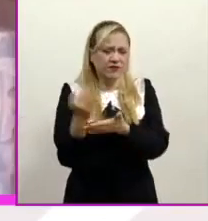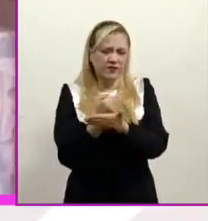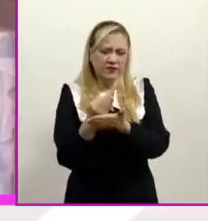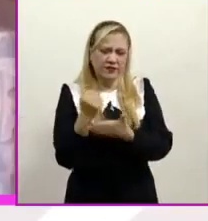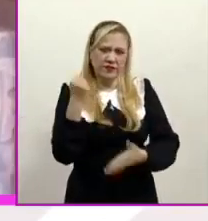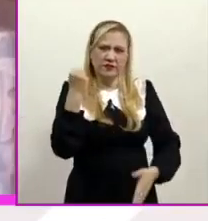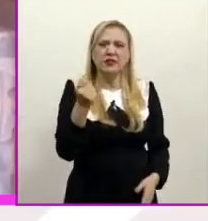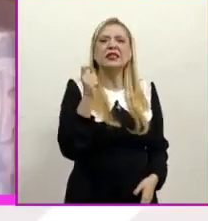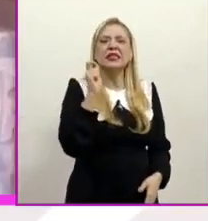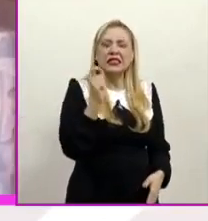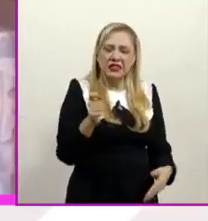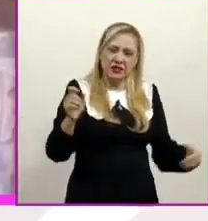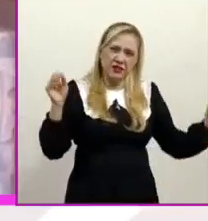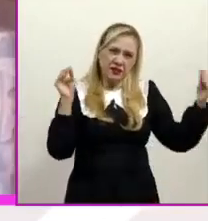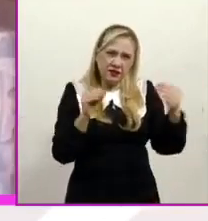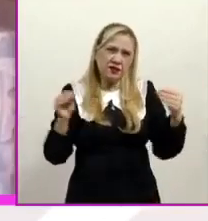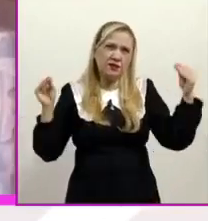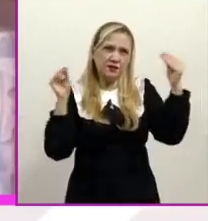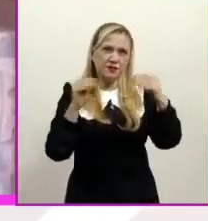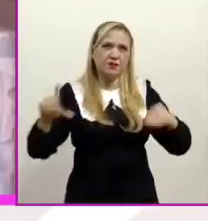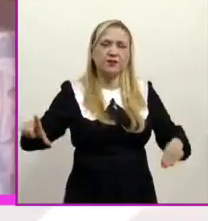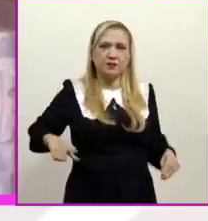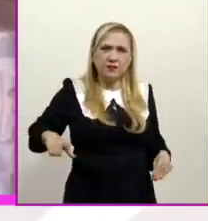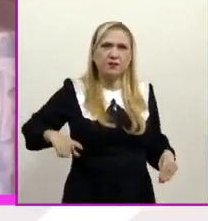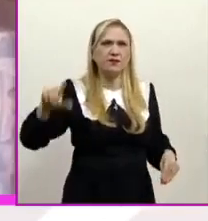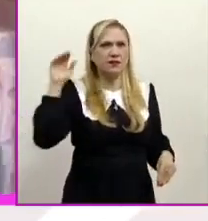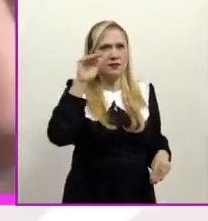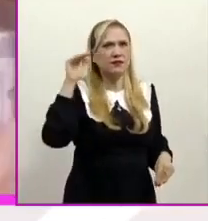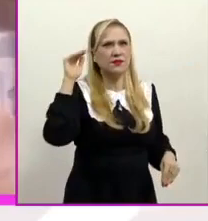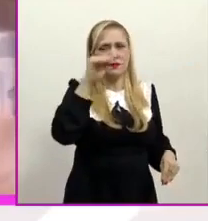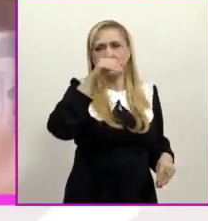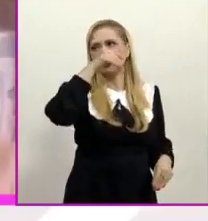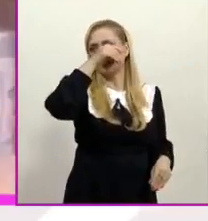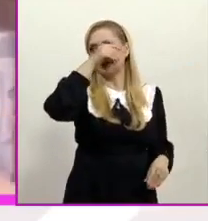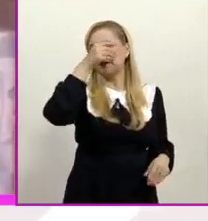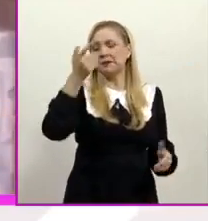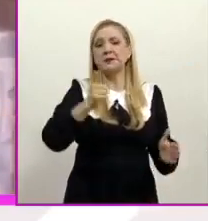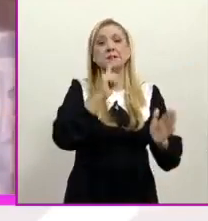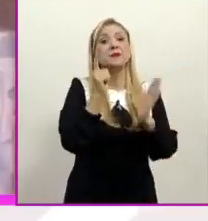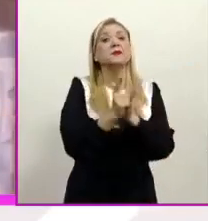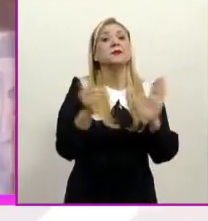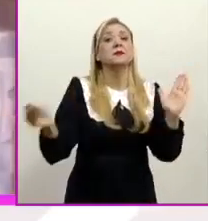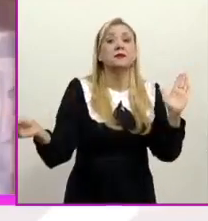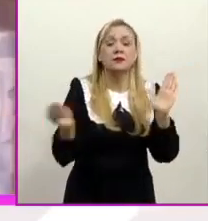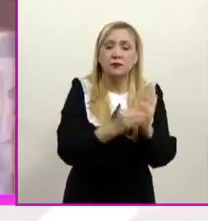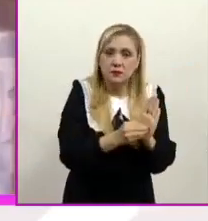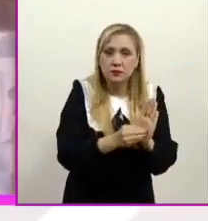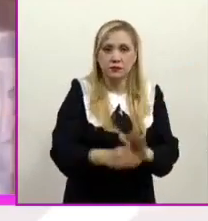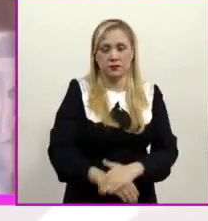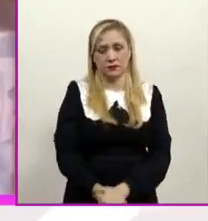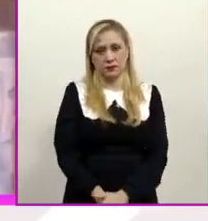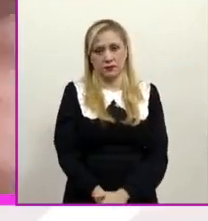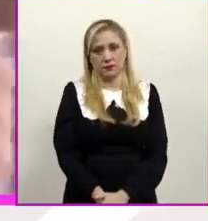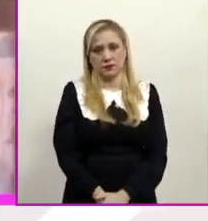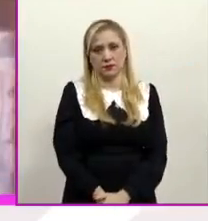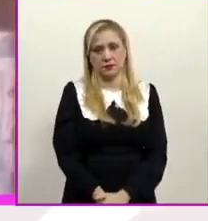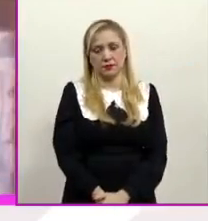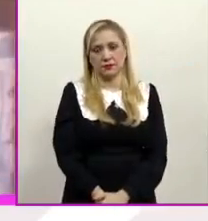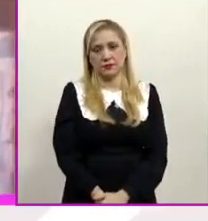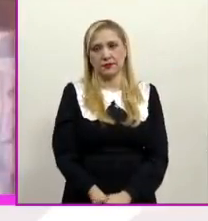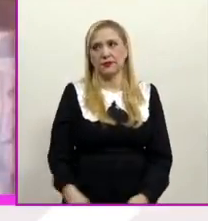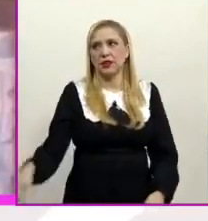públicas, apelar al Estado, que estas cuotas estén en la ley, que los